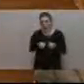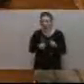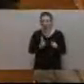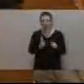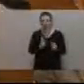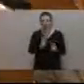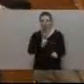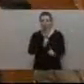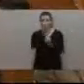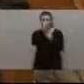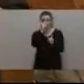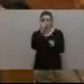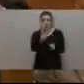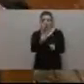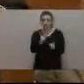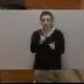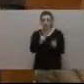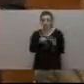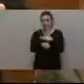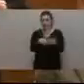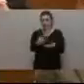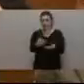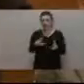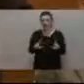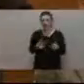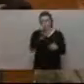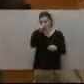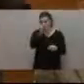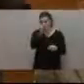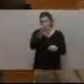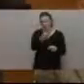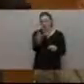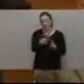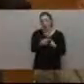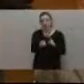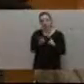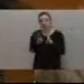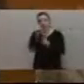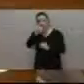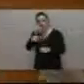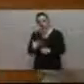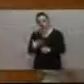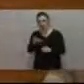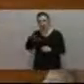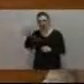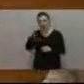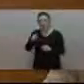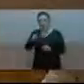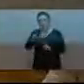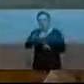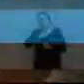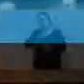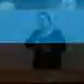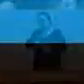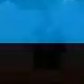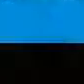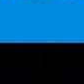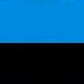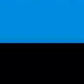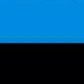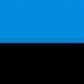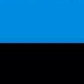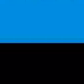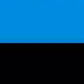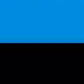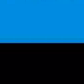Gobierno socialista, un trato adecuado, un trato digno y una esperanza. Gracias.